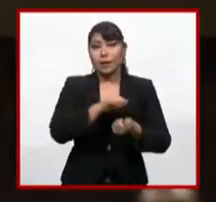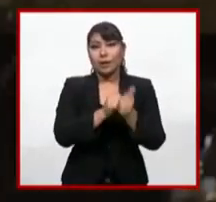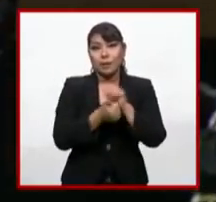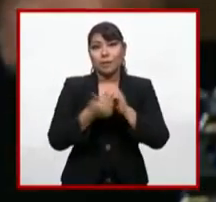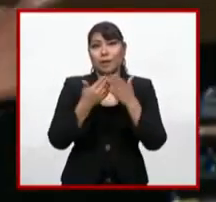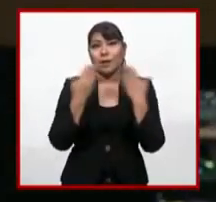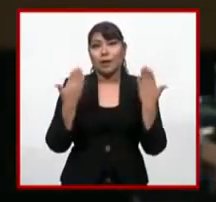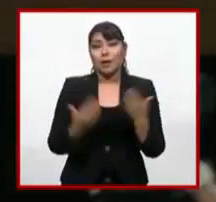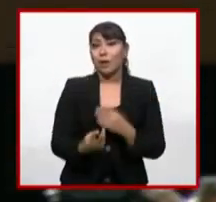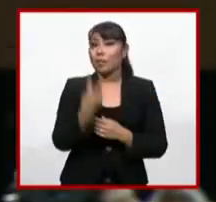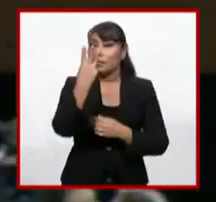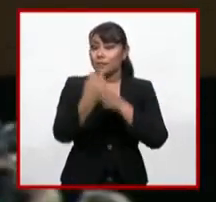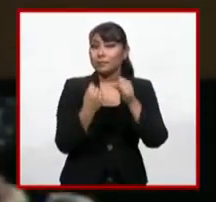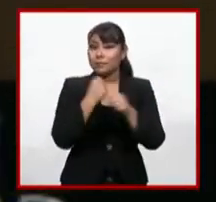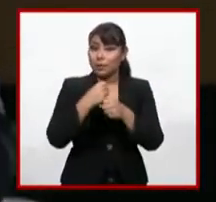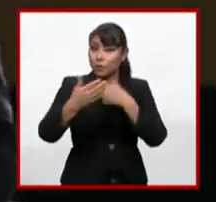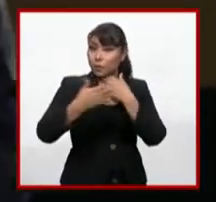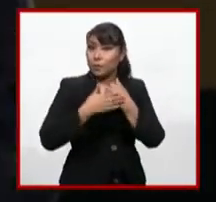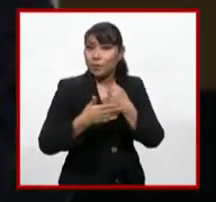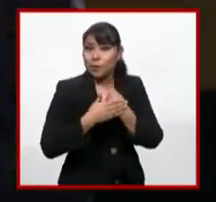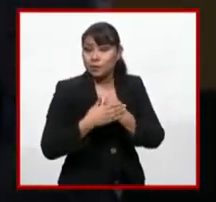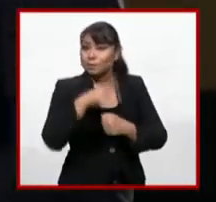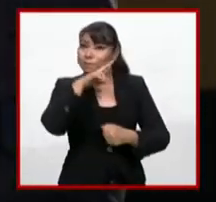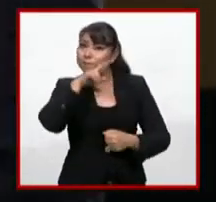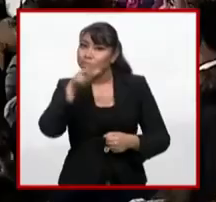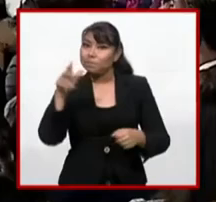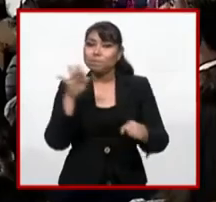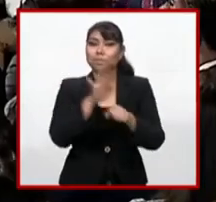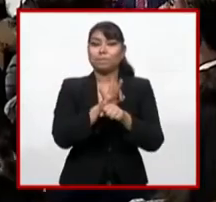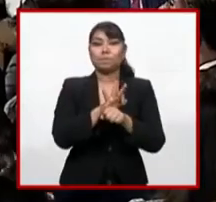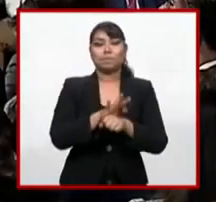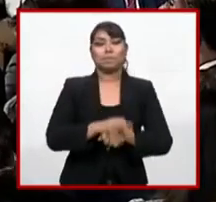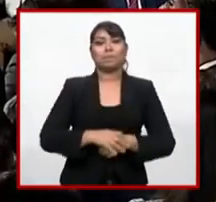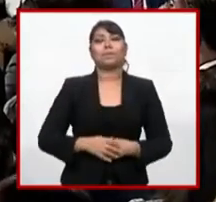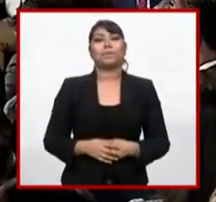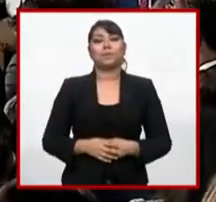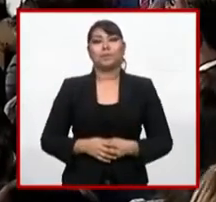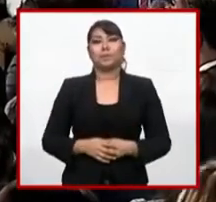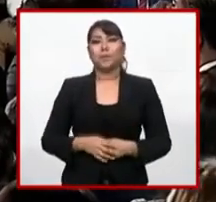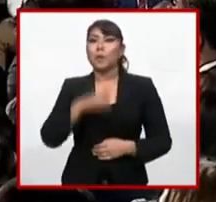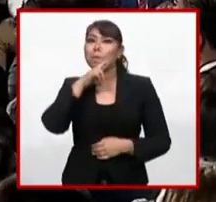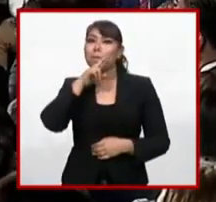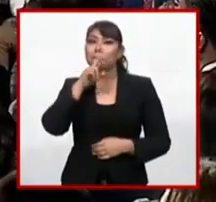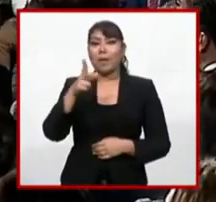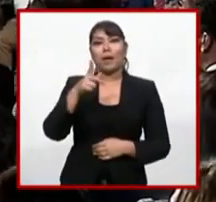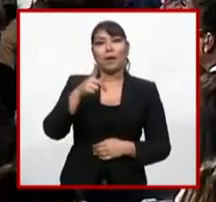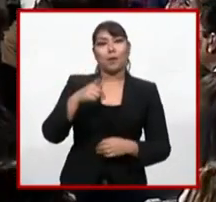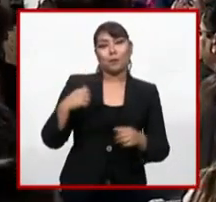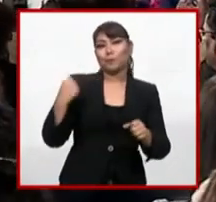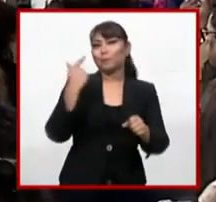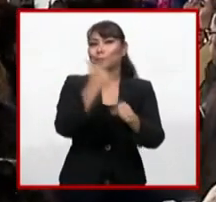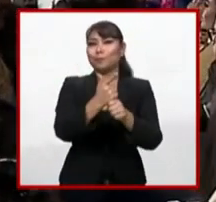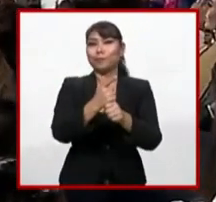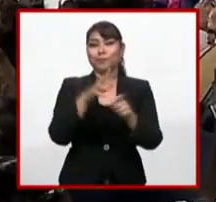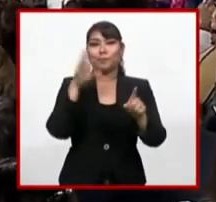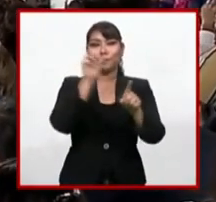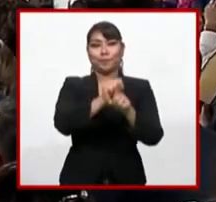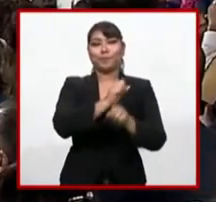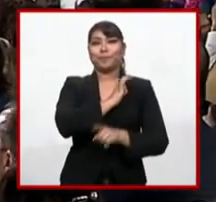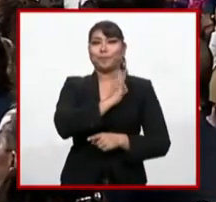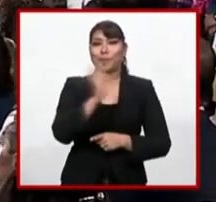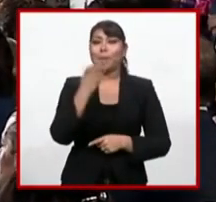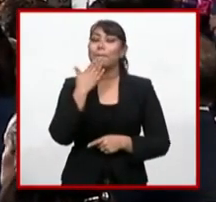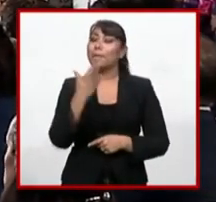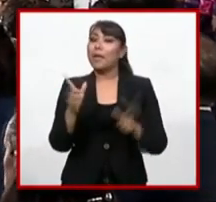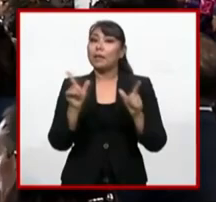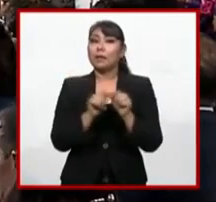los mejores 3 años de nuestro estadio, de nuestra historia. Es decir, lo mejor está por venir. Y quiero